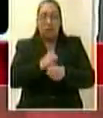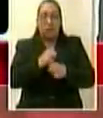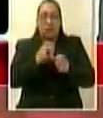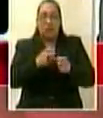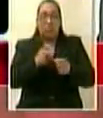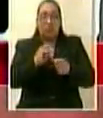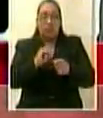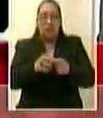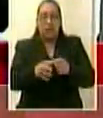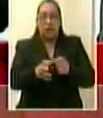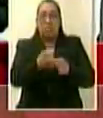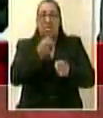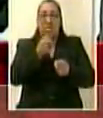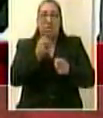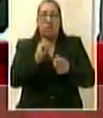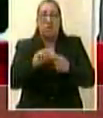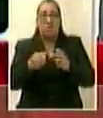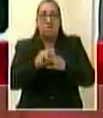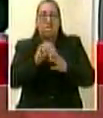Control Institucional.